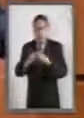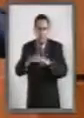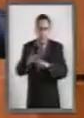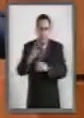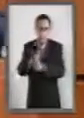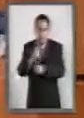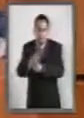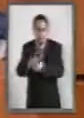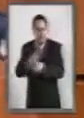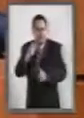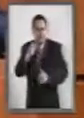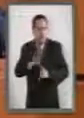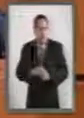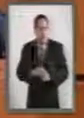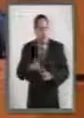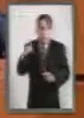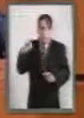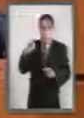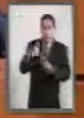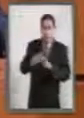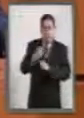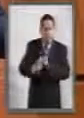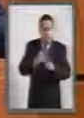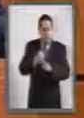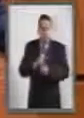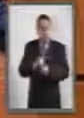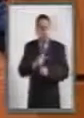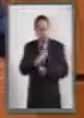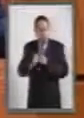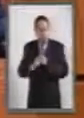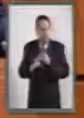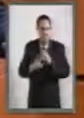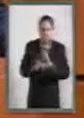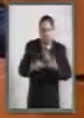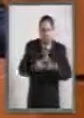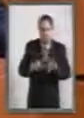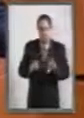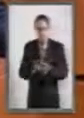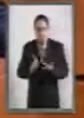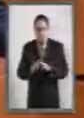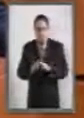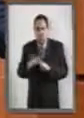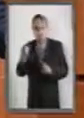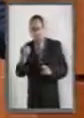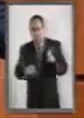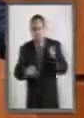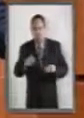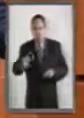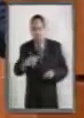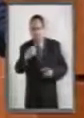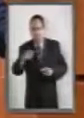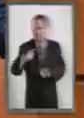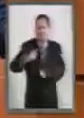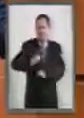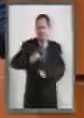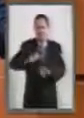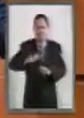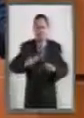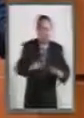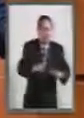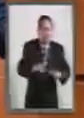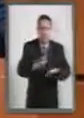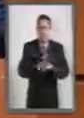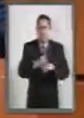años, el país ha tenido que recurrir al despliegue de las Fuerzas Armadas para sustituir y